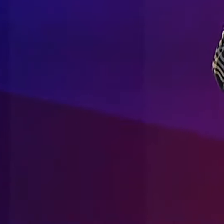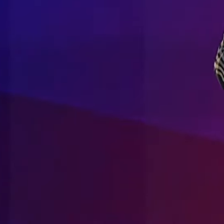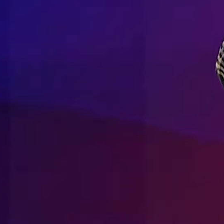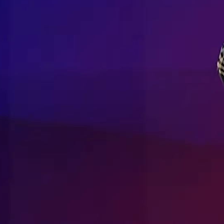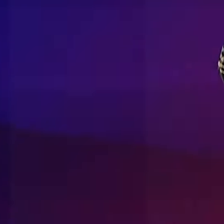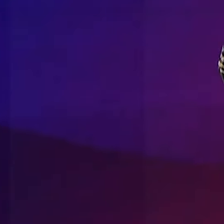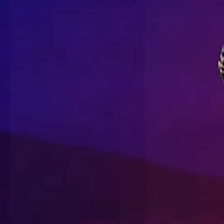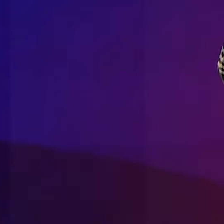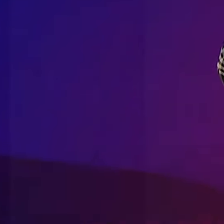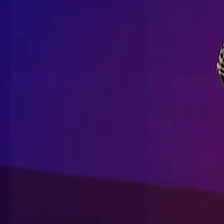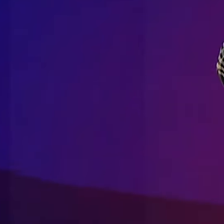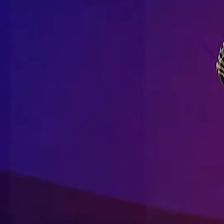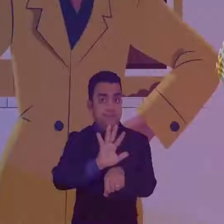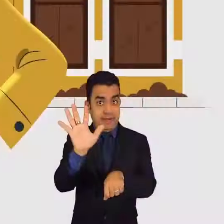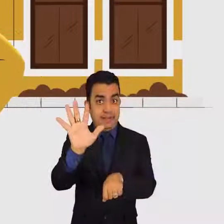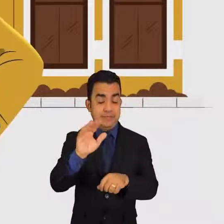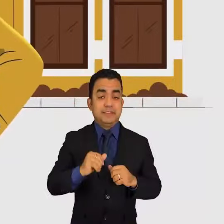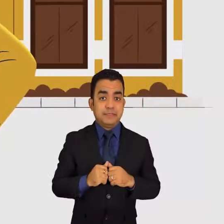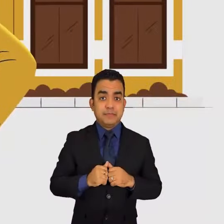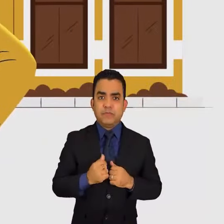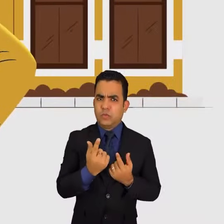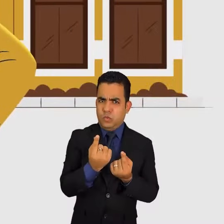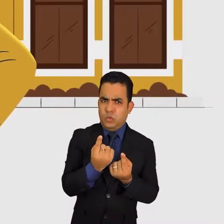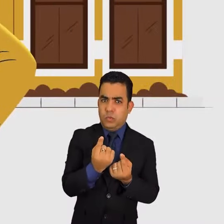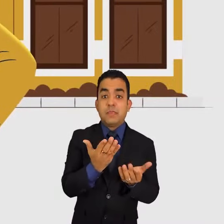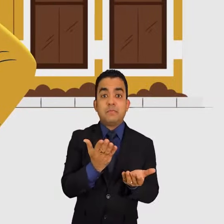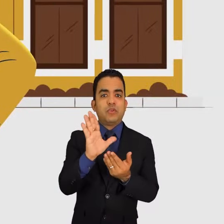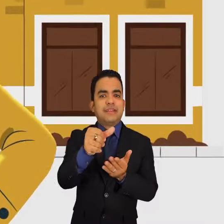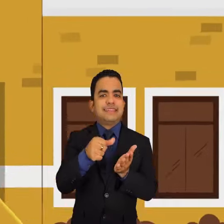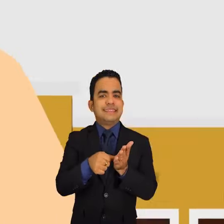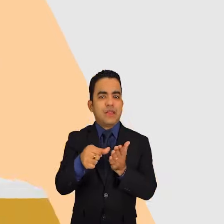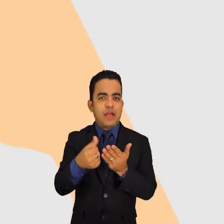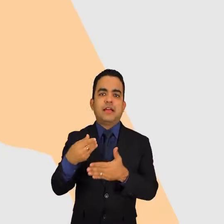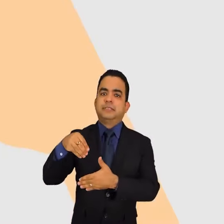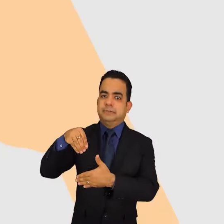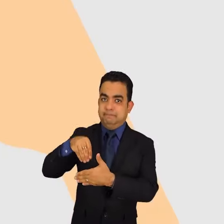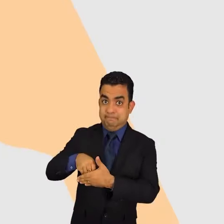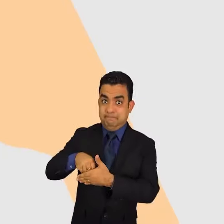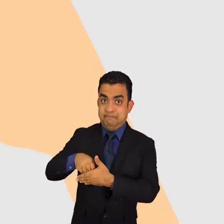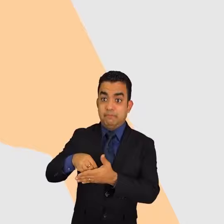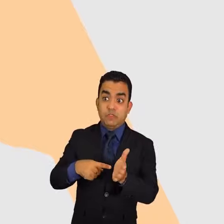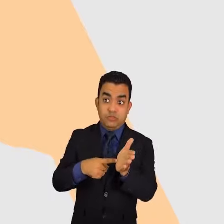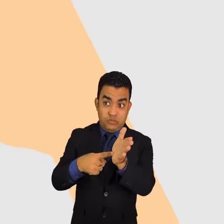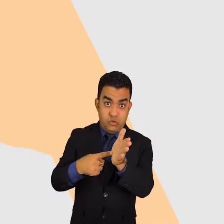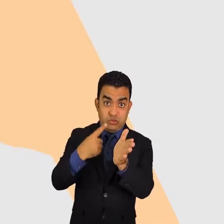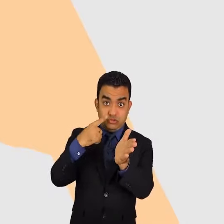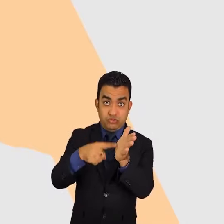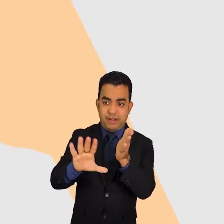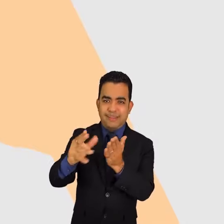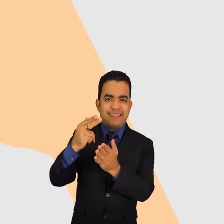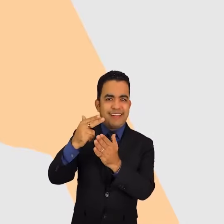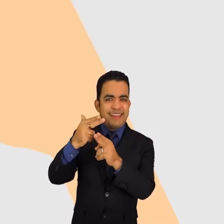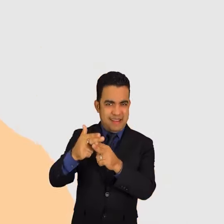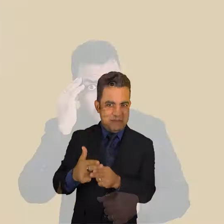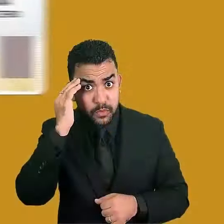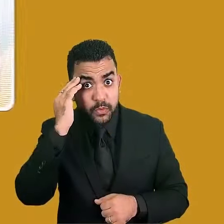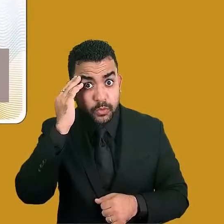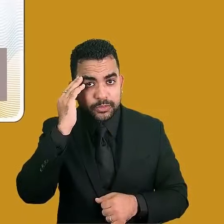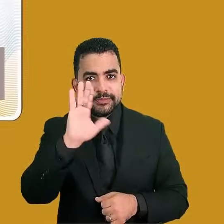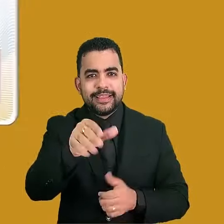cuando vayas a votar llevar tu cédula de identidad y electoral, porque es imprescindible para ejercer tu derecho al